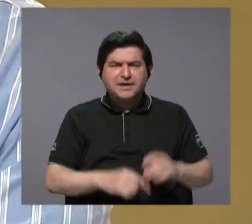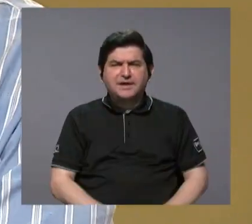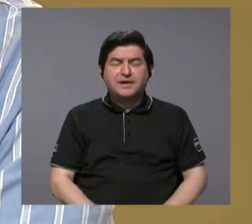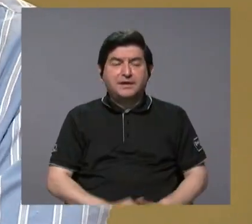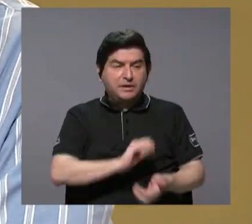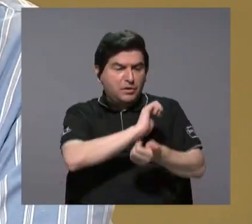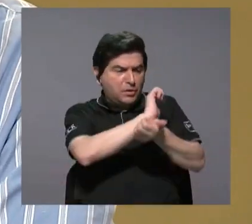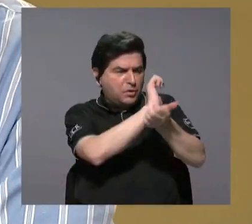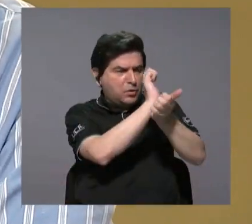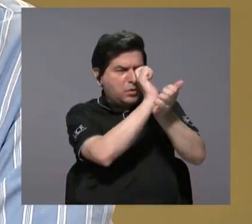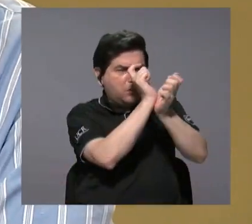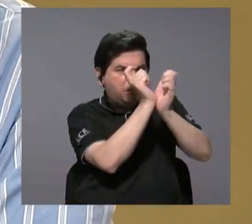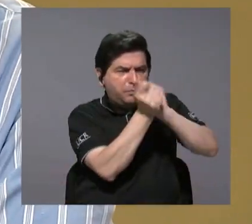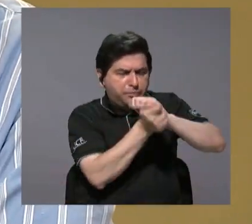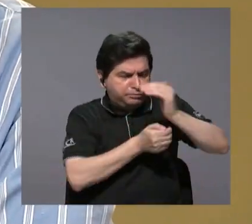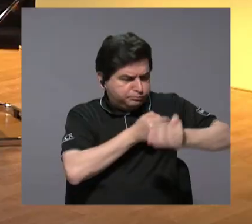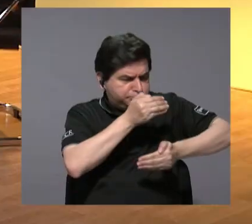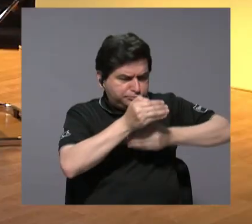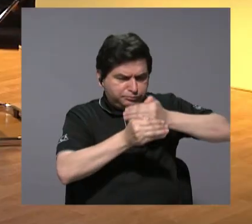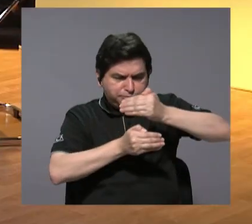ese cambio